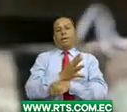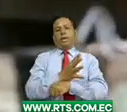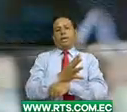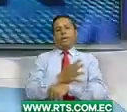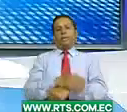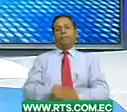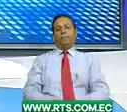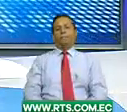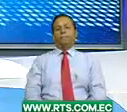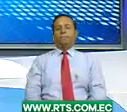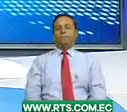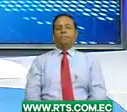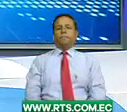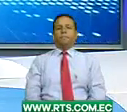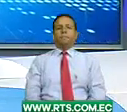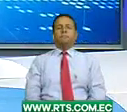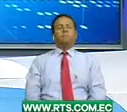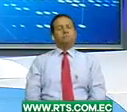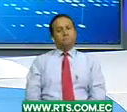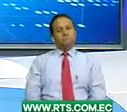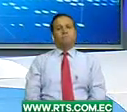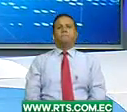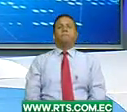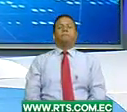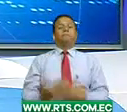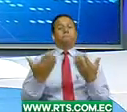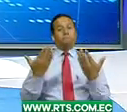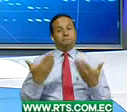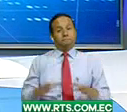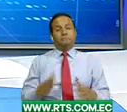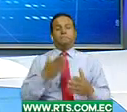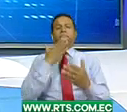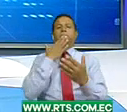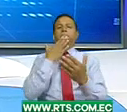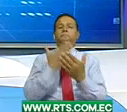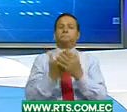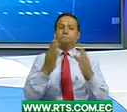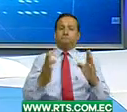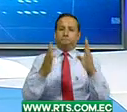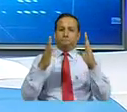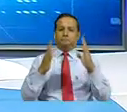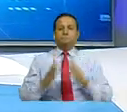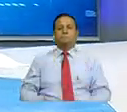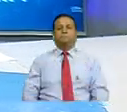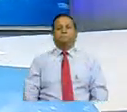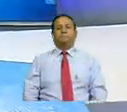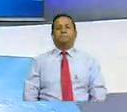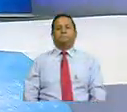Queridos amigos, así nos despedimos. Enseguida Copa. Buenas noches.